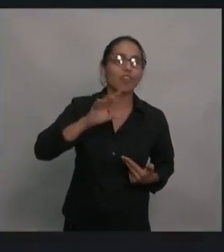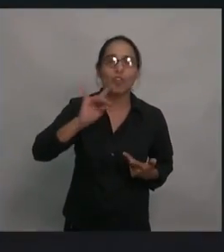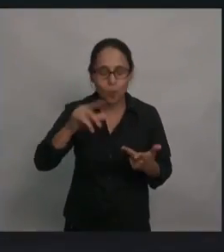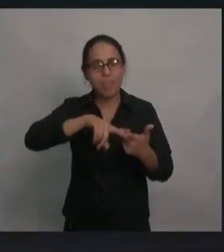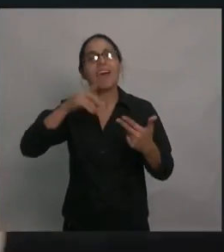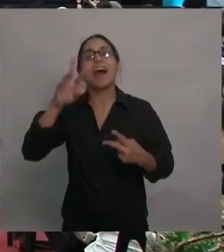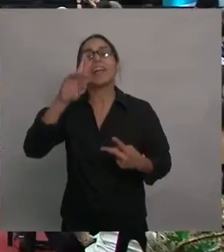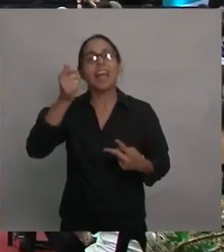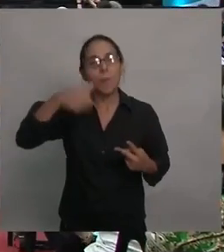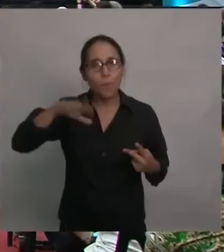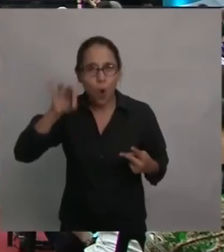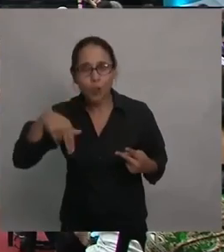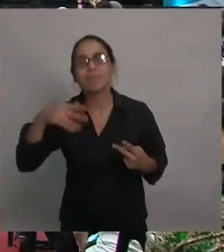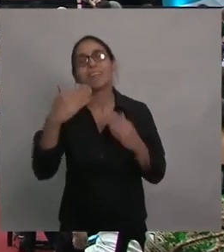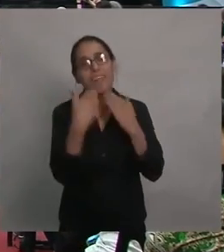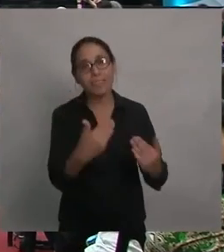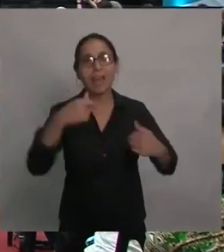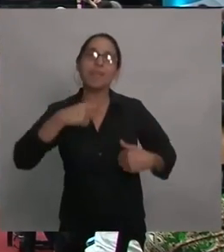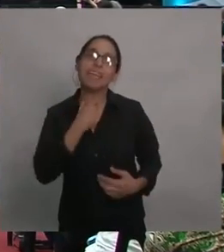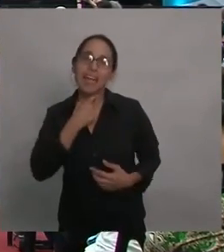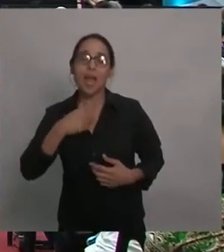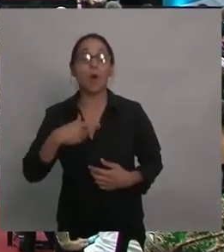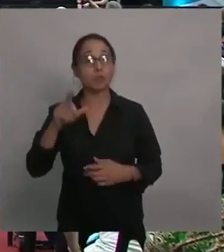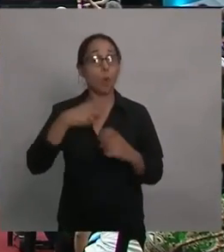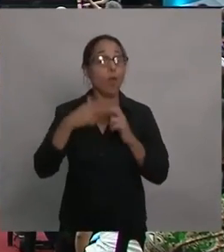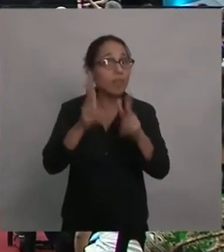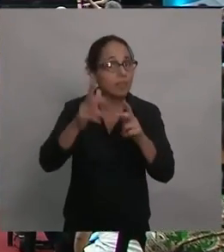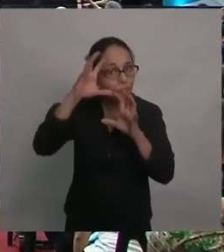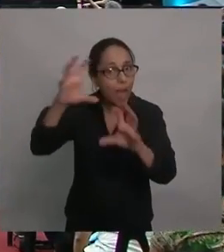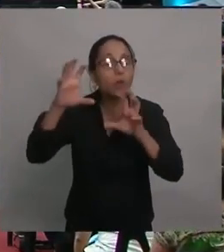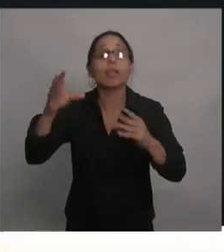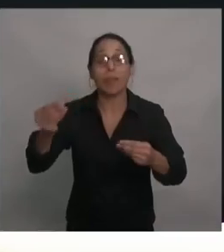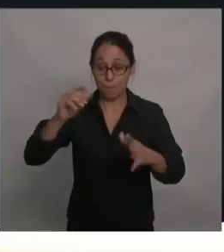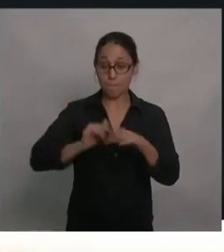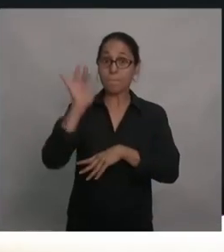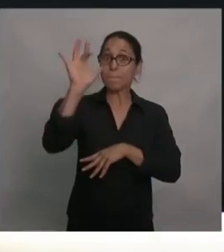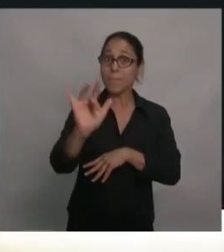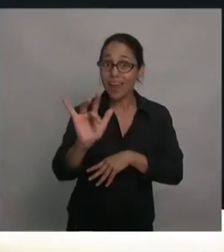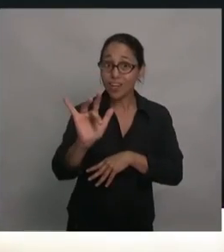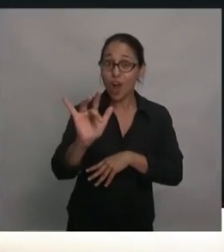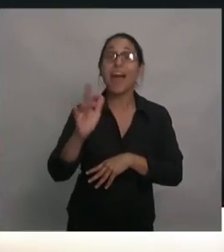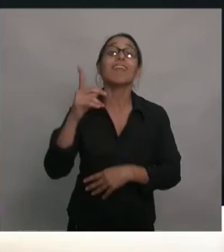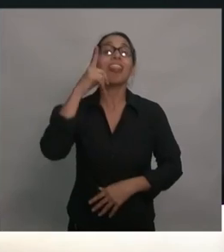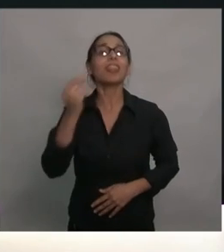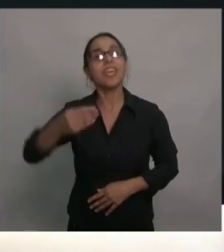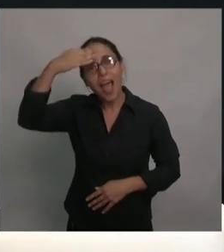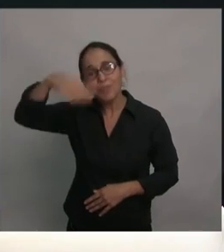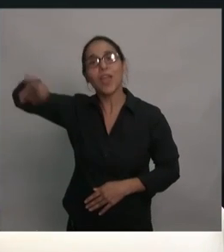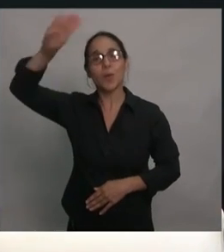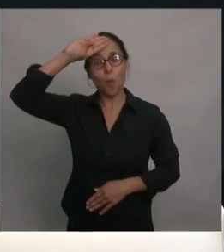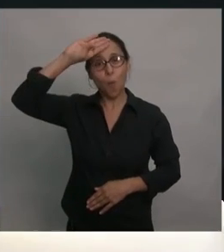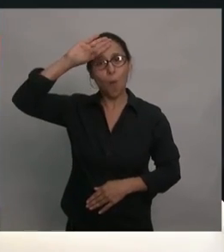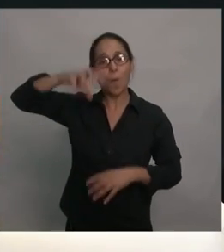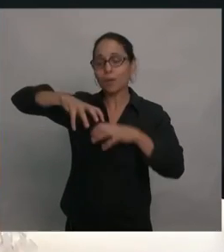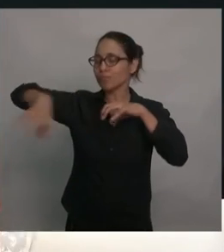hacerle un recordatorio. Este miércoles va a ser el Día de Cuba. Lo vamos a conmemorar en el Centro